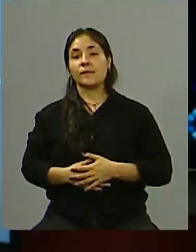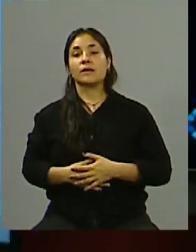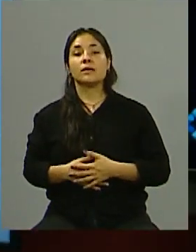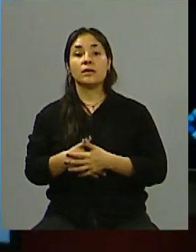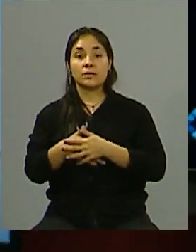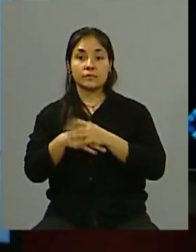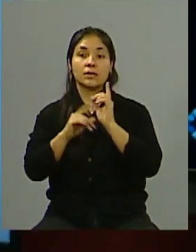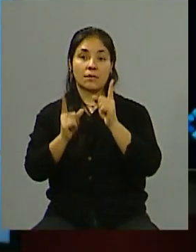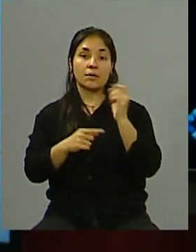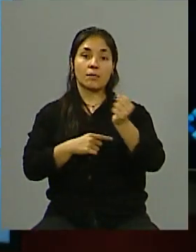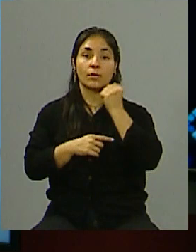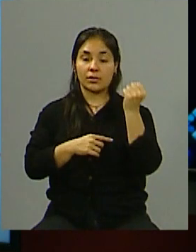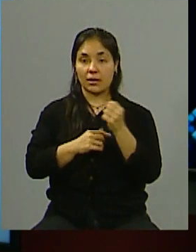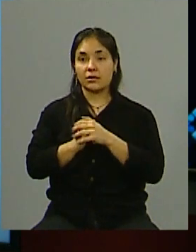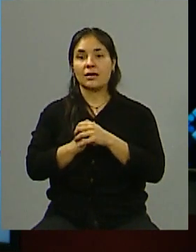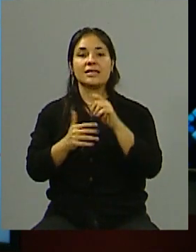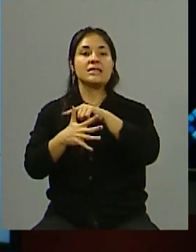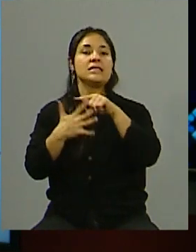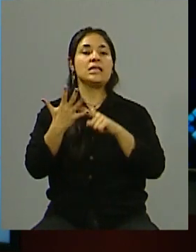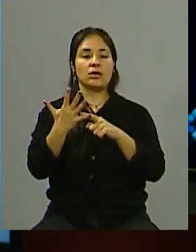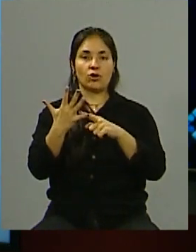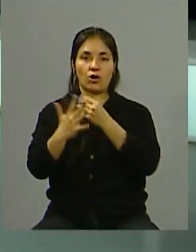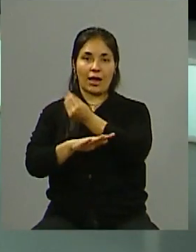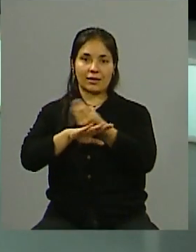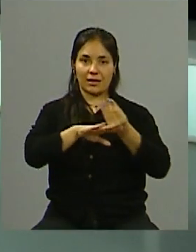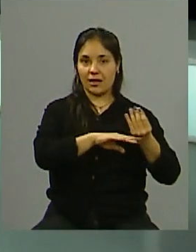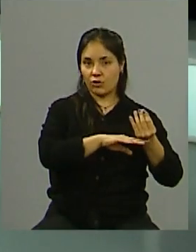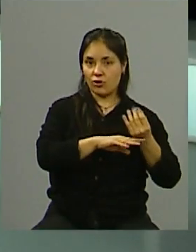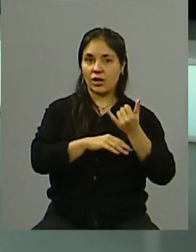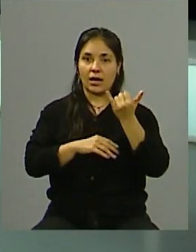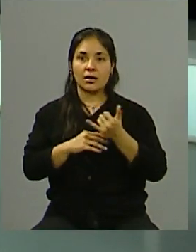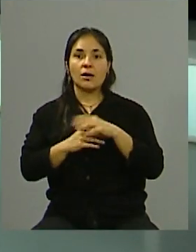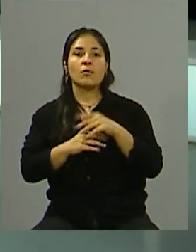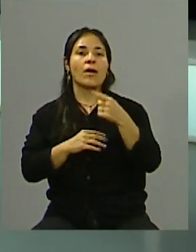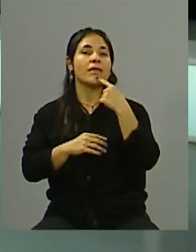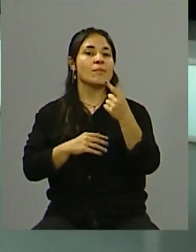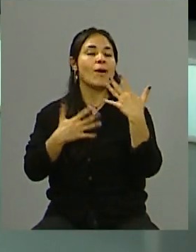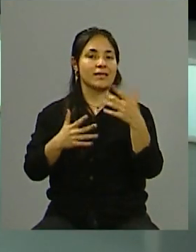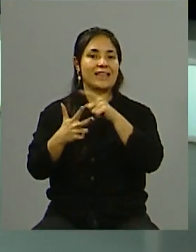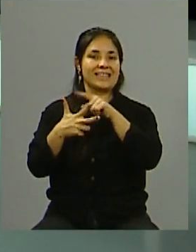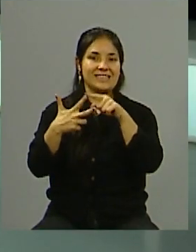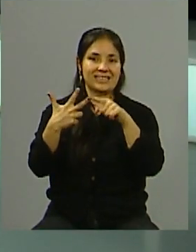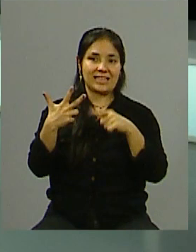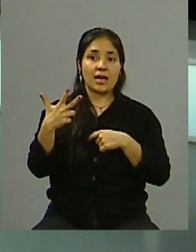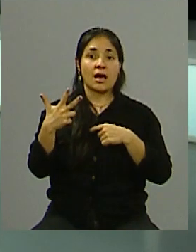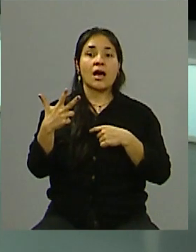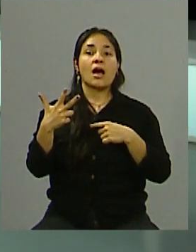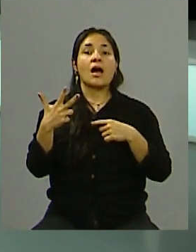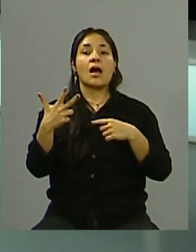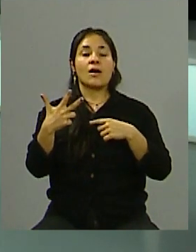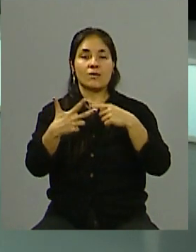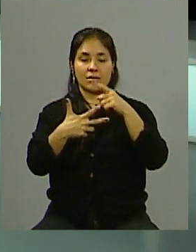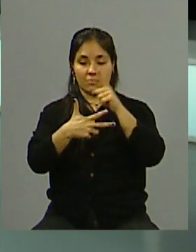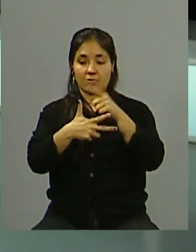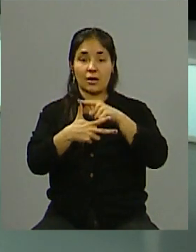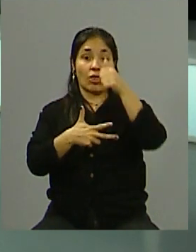también resaltar, bueno, son 5 los candidatos. Vos decís que puede llegar a haber 3, porque hay uno que fue este domingo, otro que es el 8